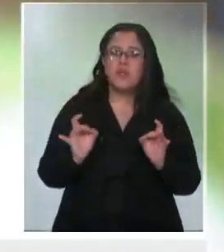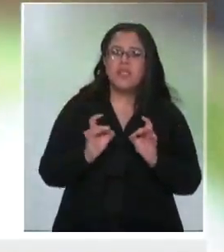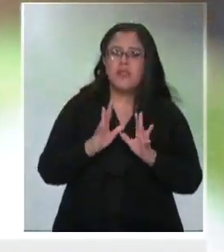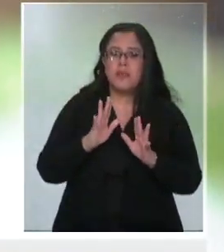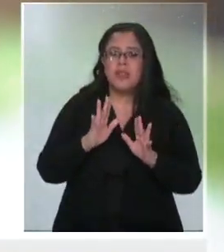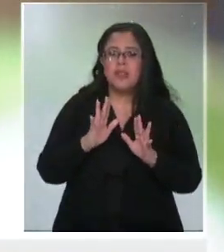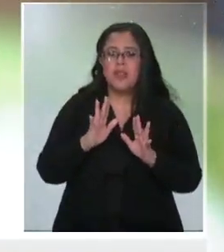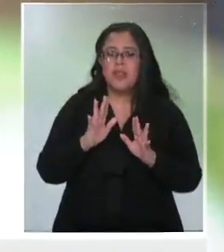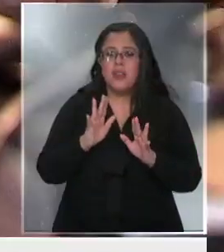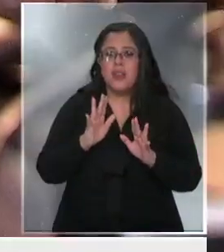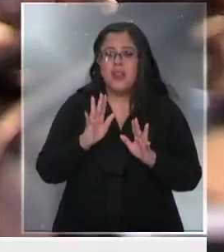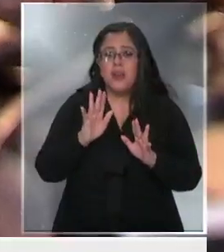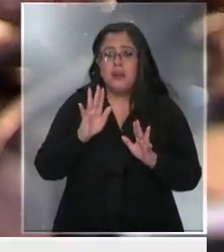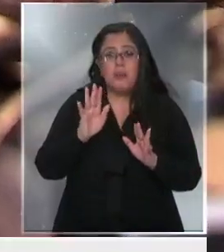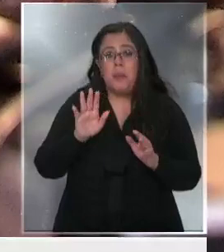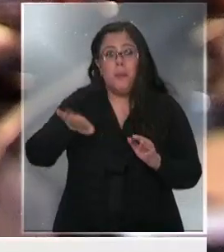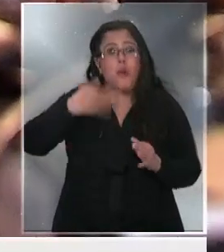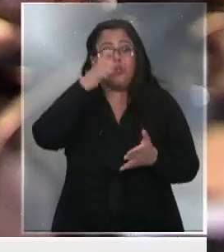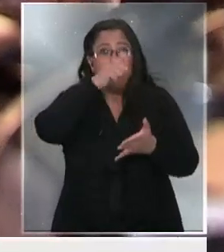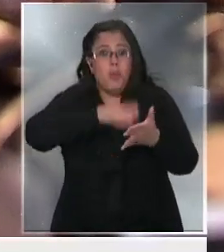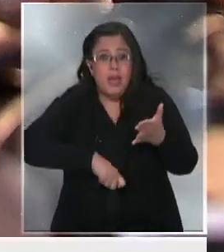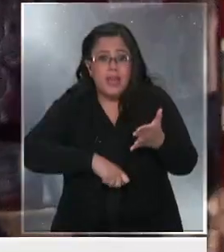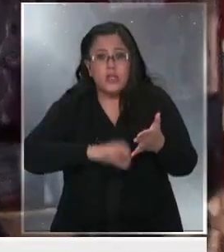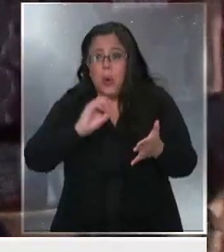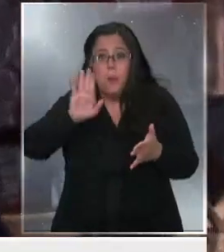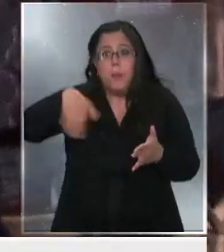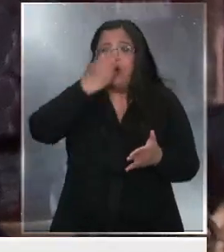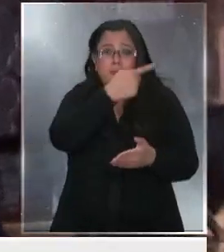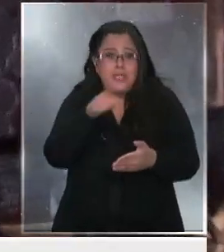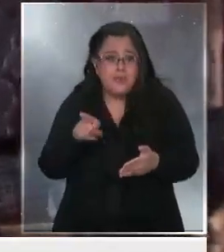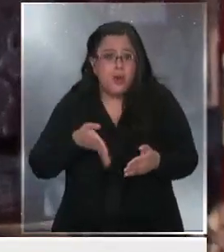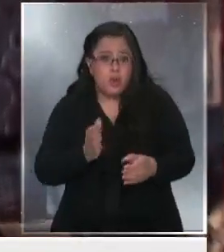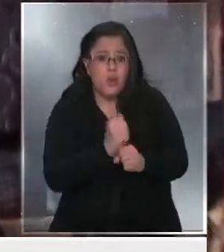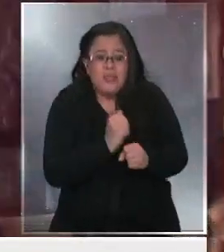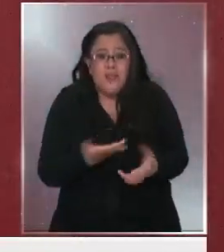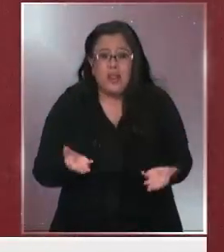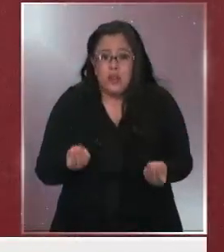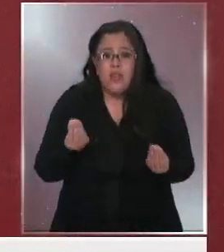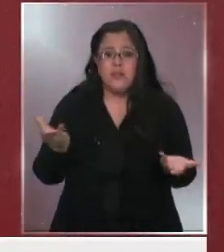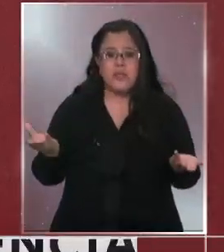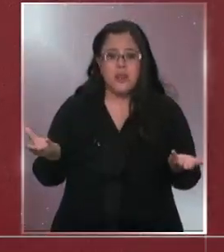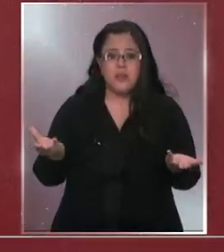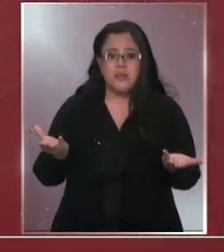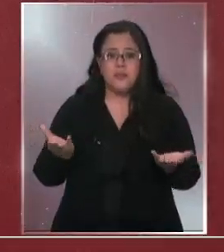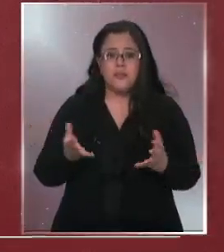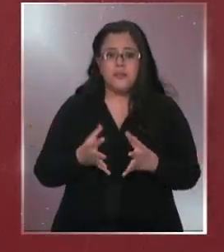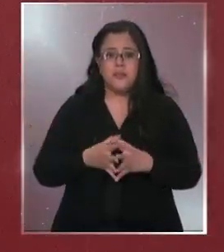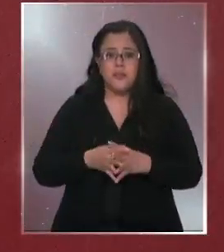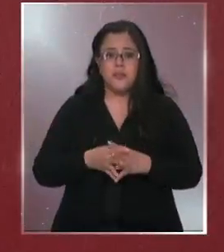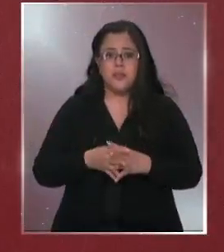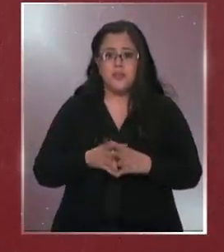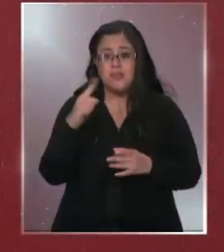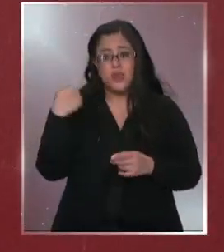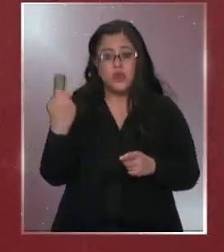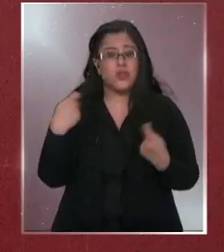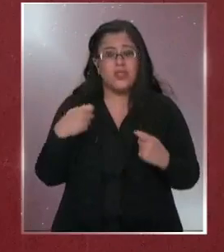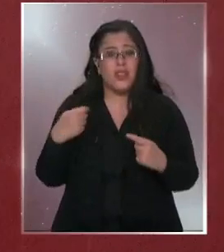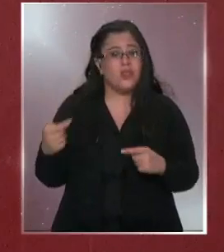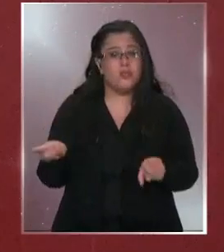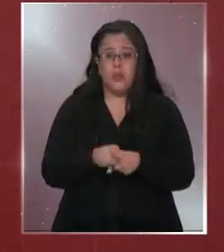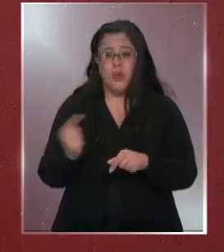sus puestos de trabajo el próximo mes, la próxima semana. Pero bueno, nada, tratando de venir a trabajar y aunque se haga